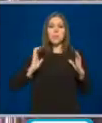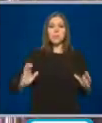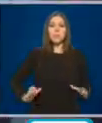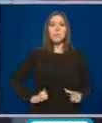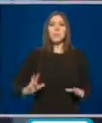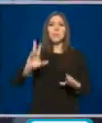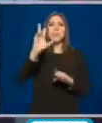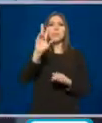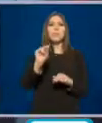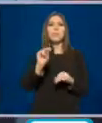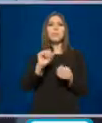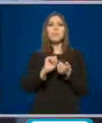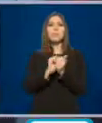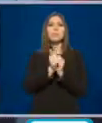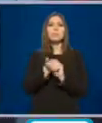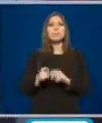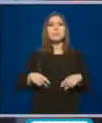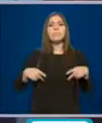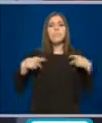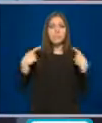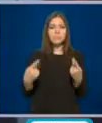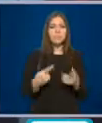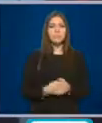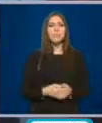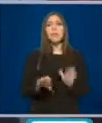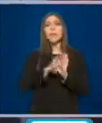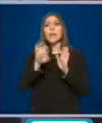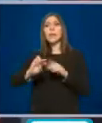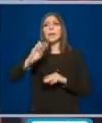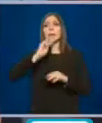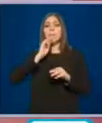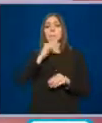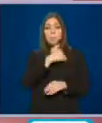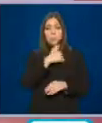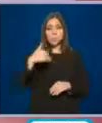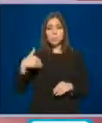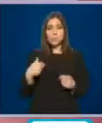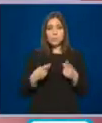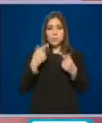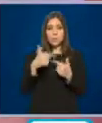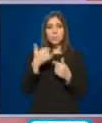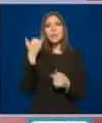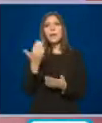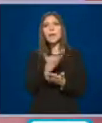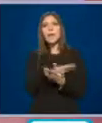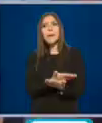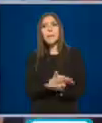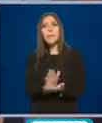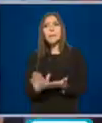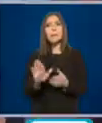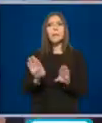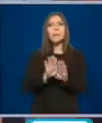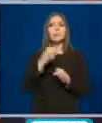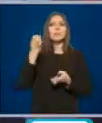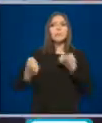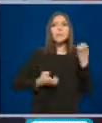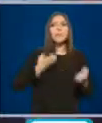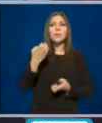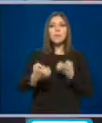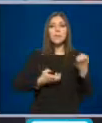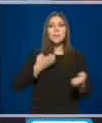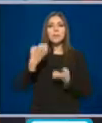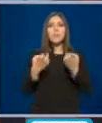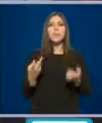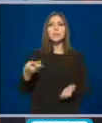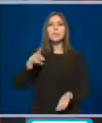las mamás que están haciendo ejercicio, por ejemplo, que están amamantando y al mismo tiempo se tienen que subir estas 500 calorías, pero además Sí.